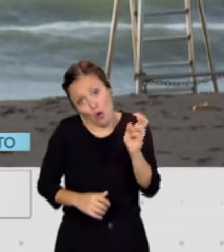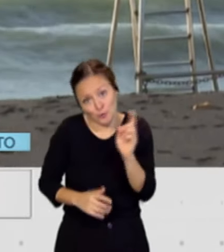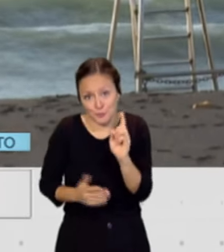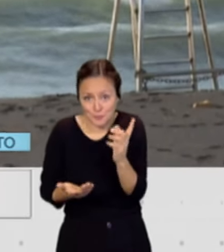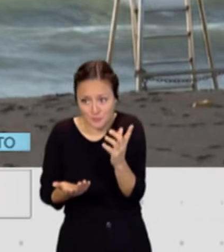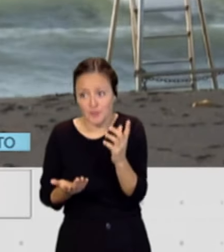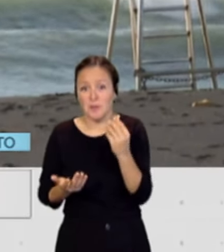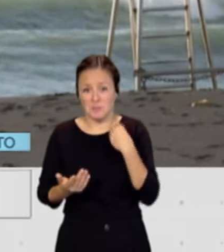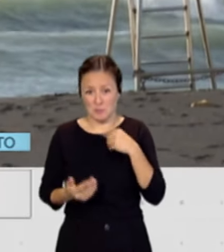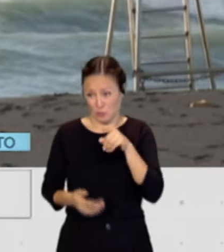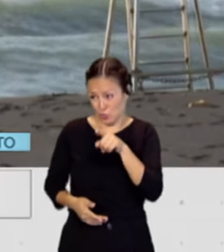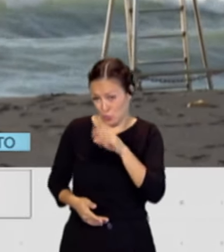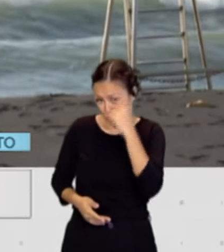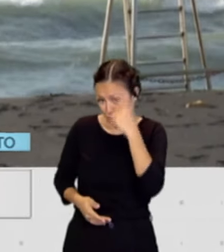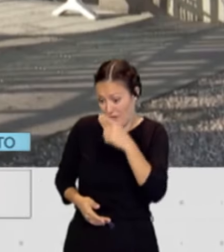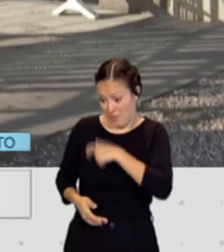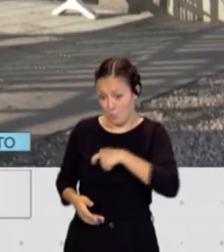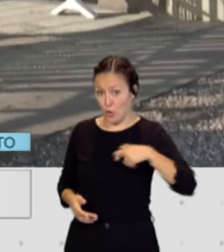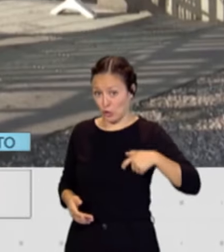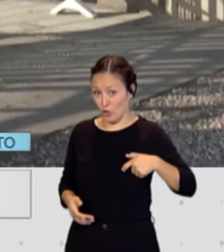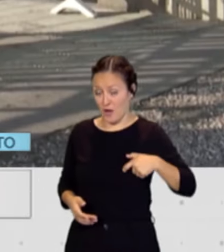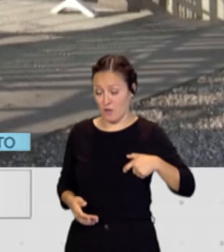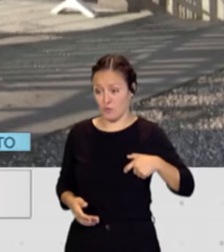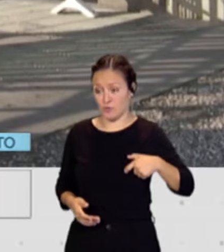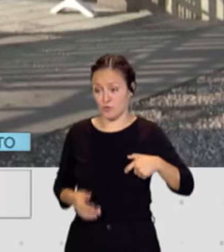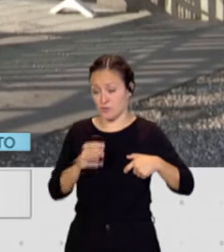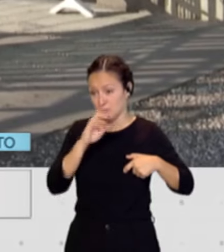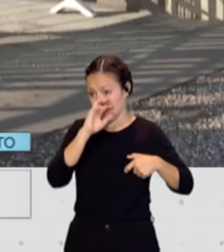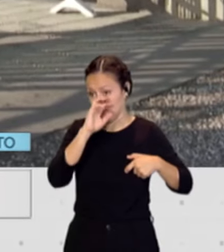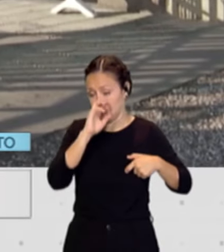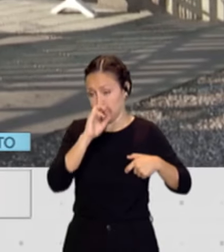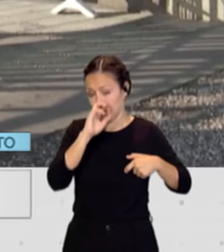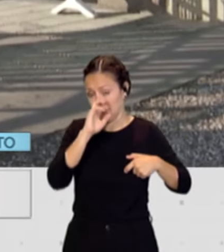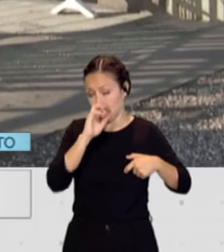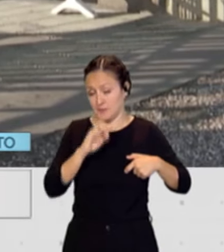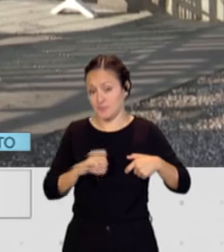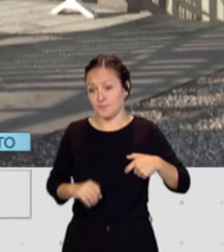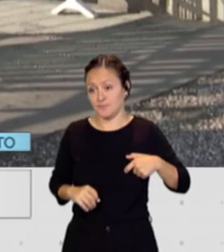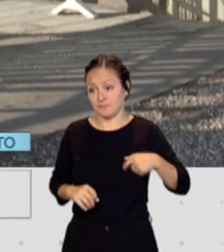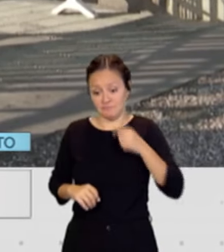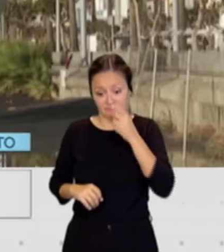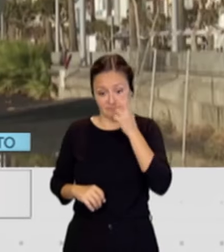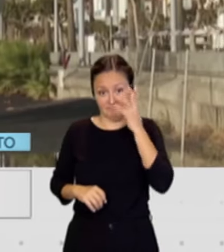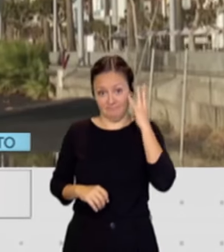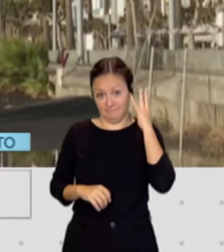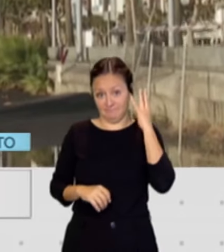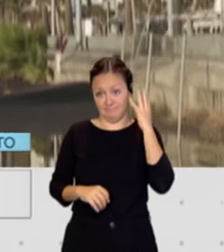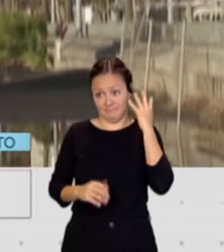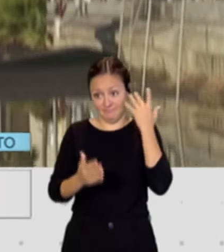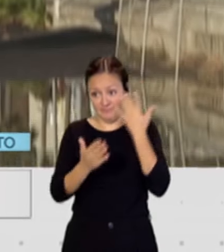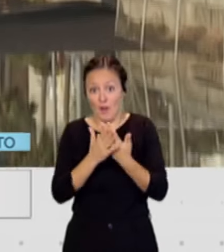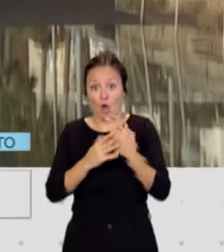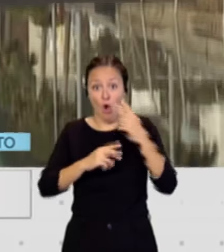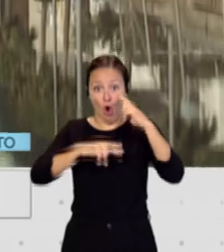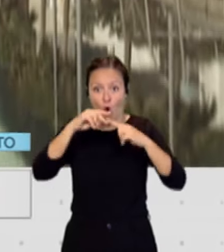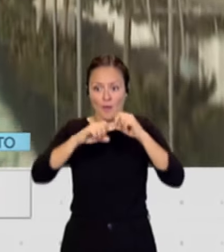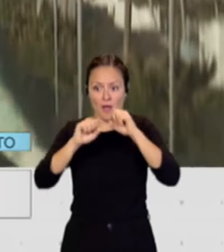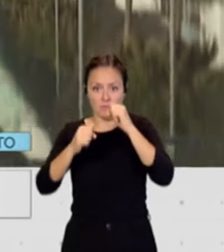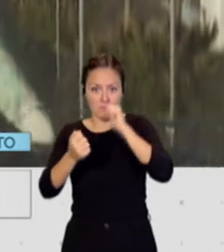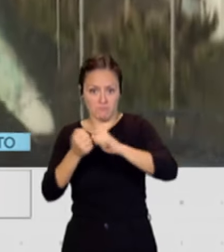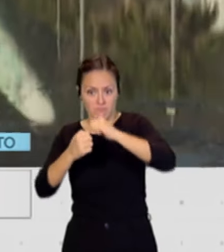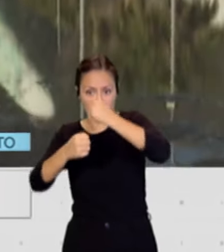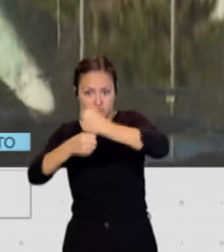ello Puerto Nao Eh Pues lleva eh desde hace algunos años intentando sacar esa esa obra delante tuvo